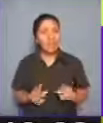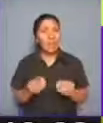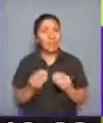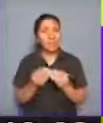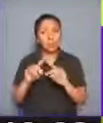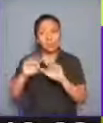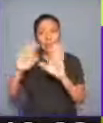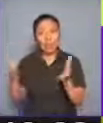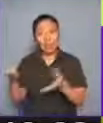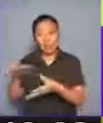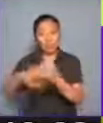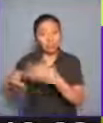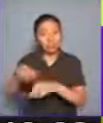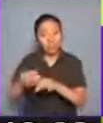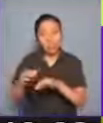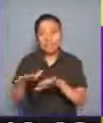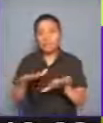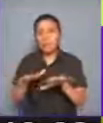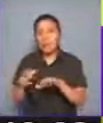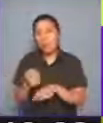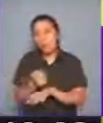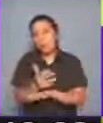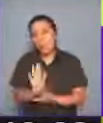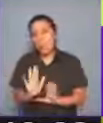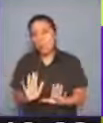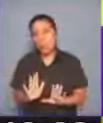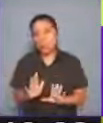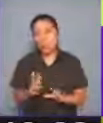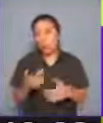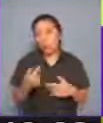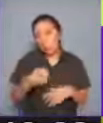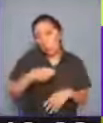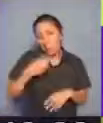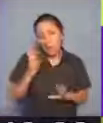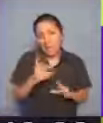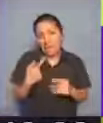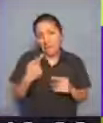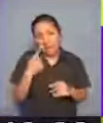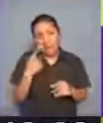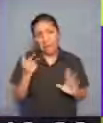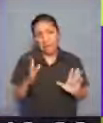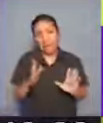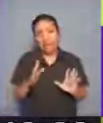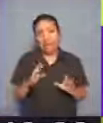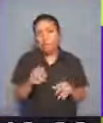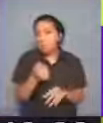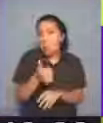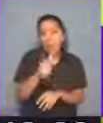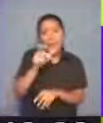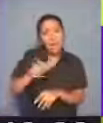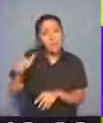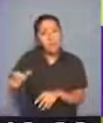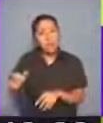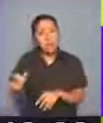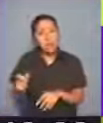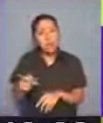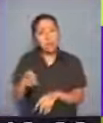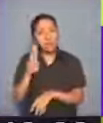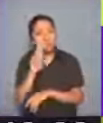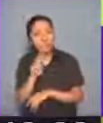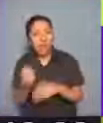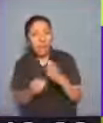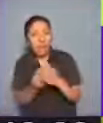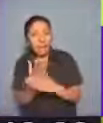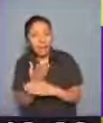comercios el movimiento tampoco es el mismo que otro día cualquiera es verdad es cierto y nos se querían muchos jubilados por la mañana